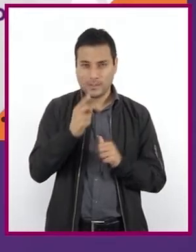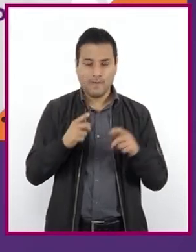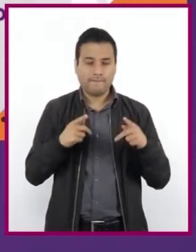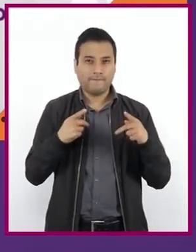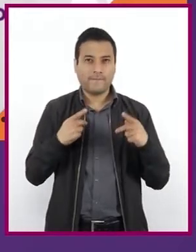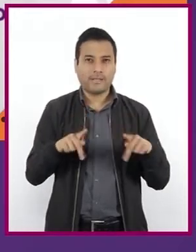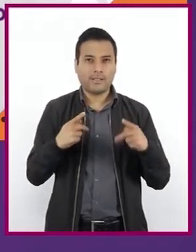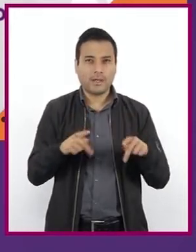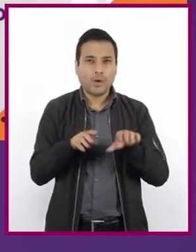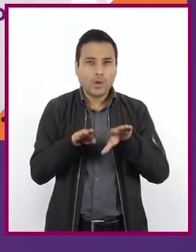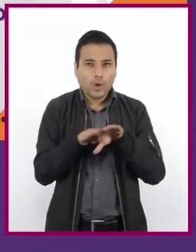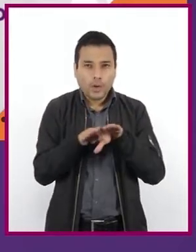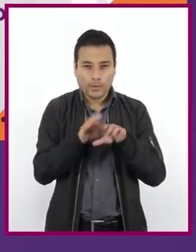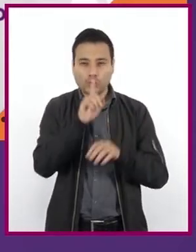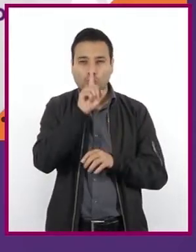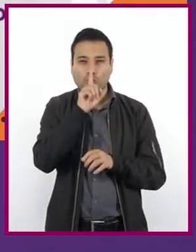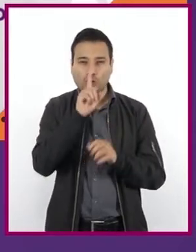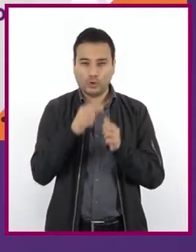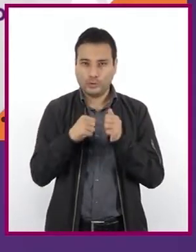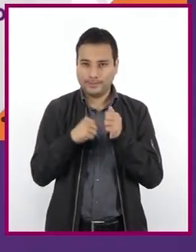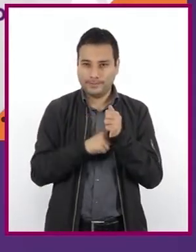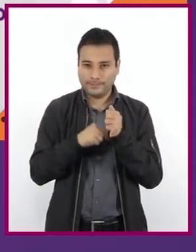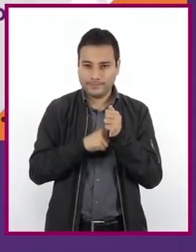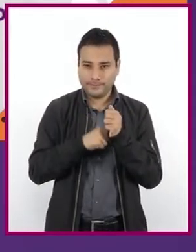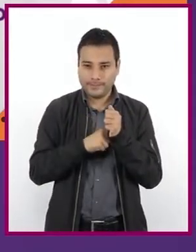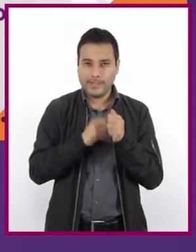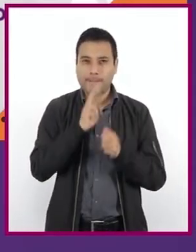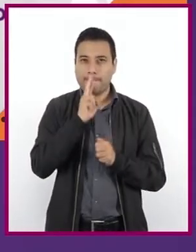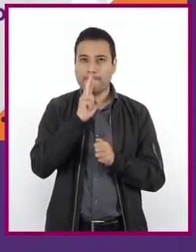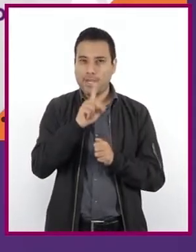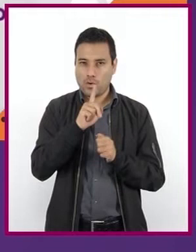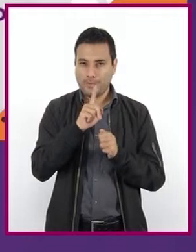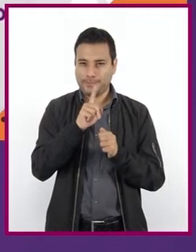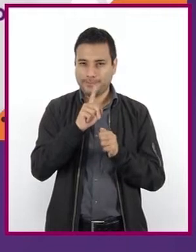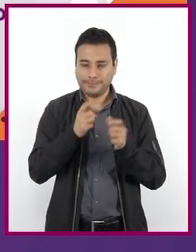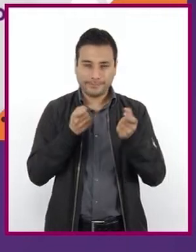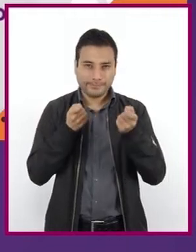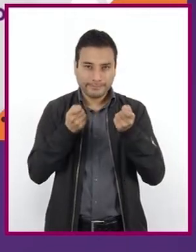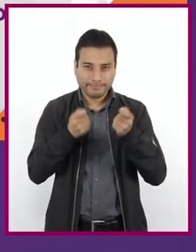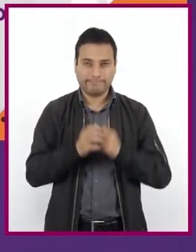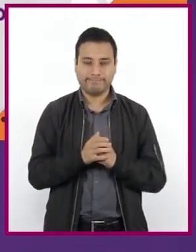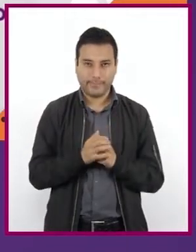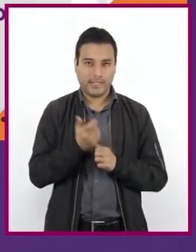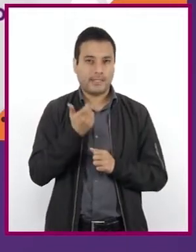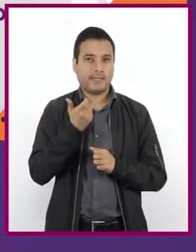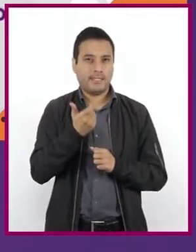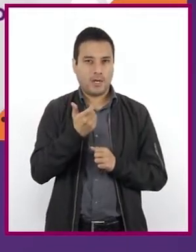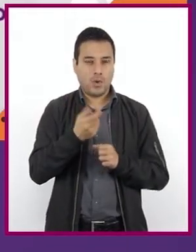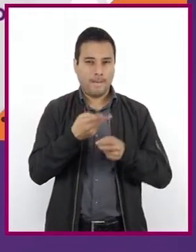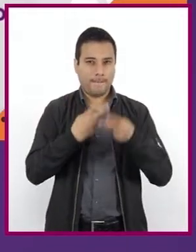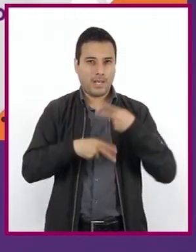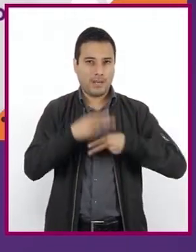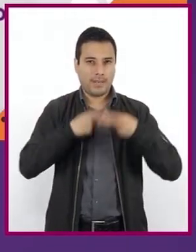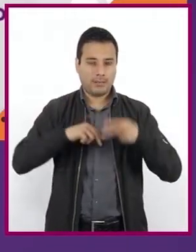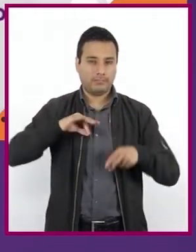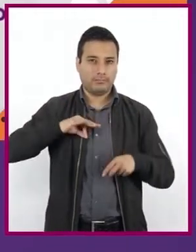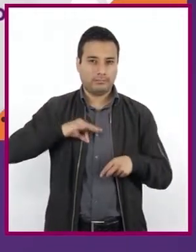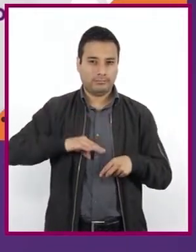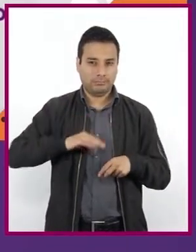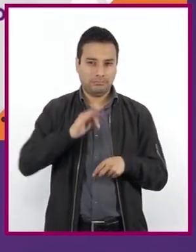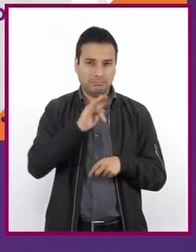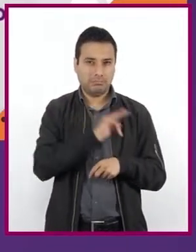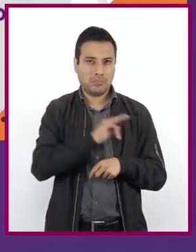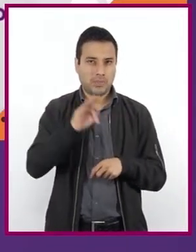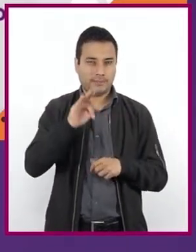manera clandestina y de no regularlo significaba desaprovechar un recurso económico